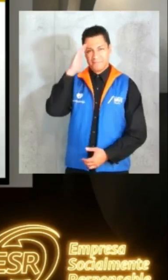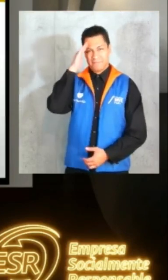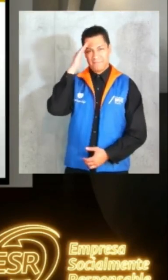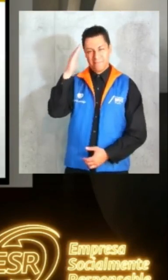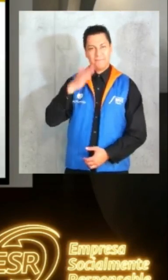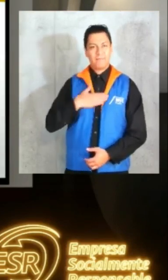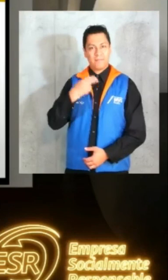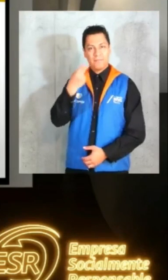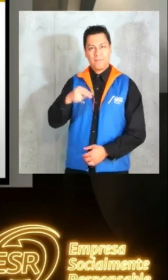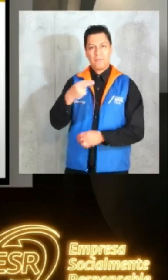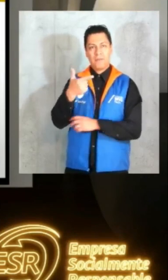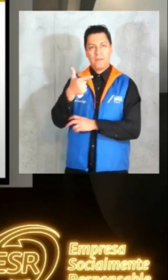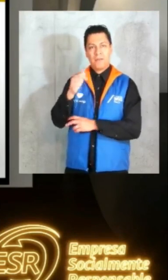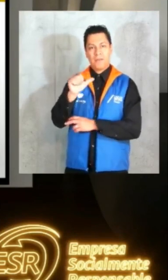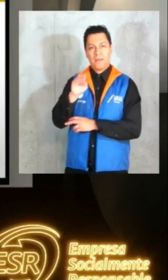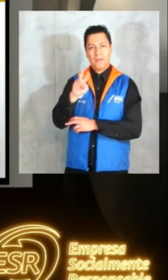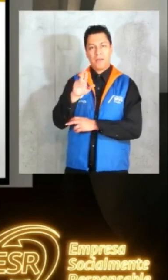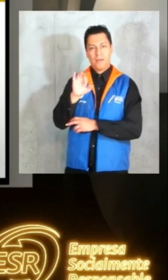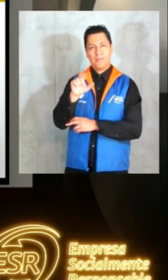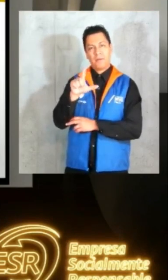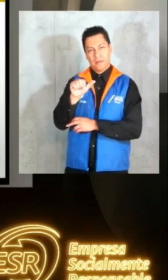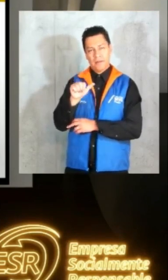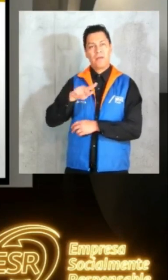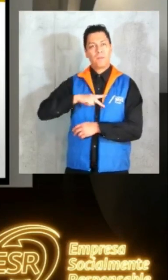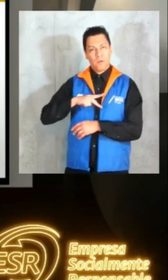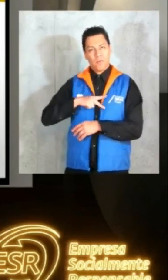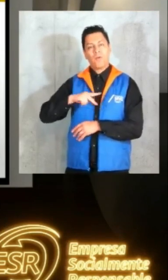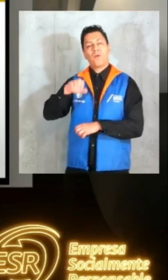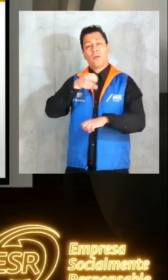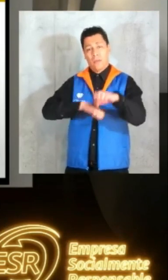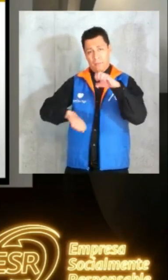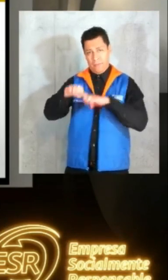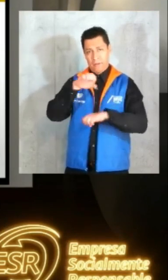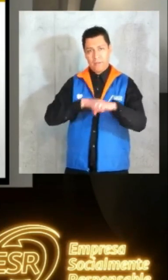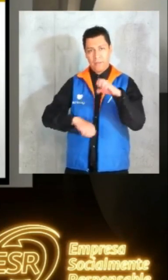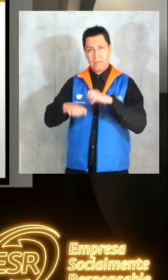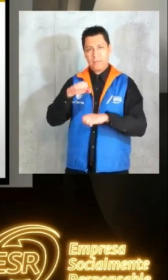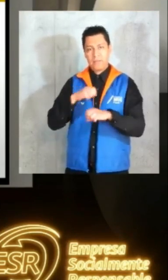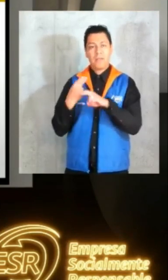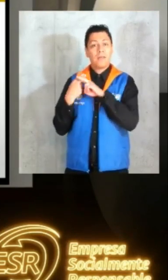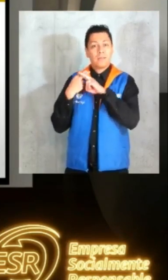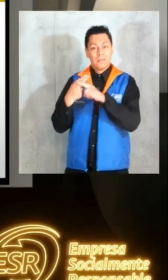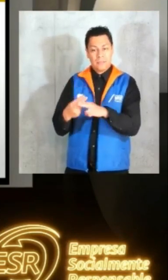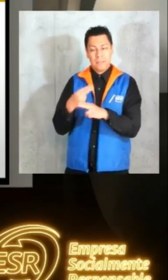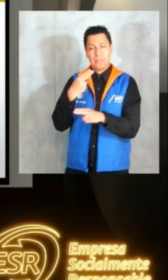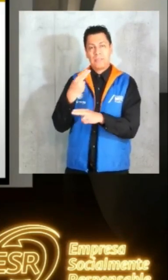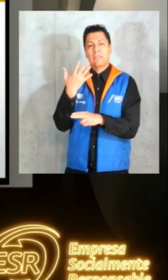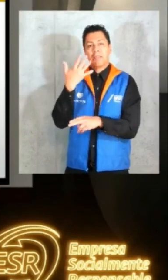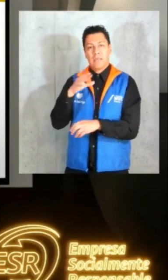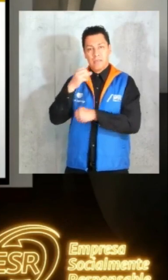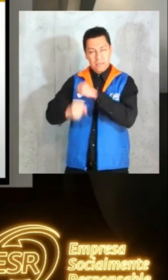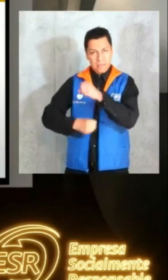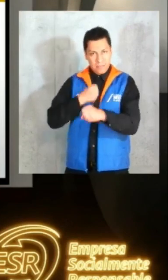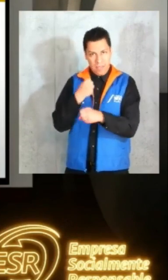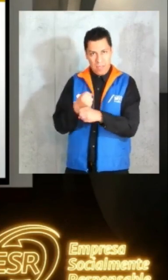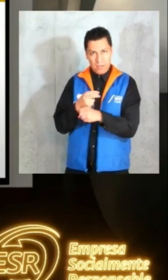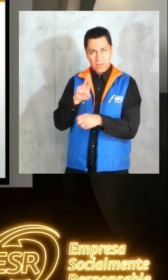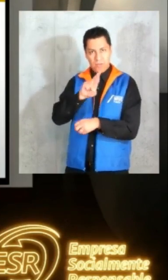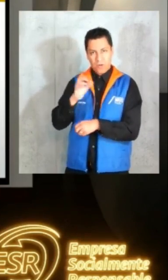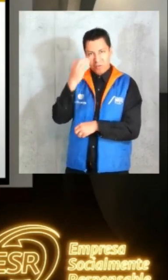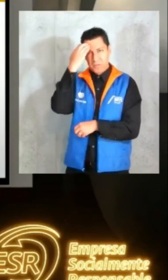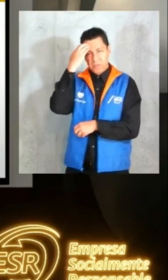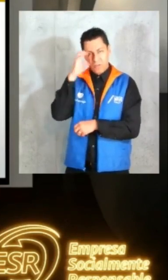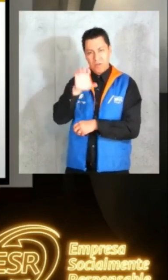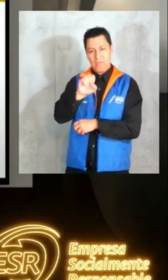Hola, mi nombre es Gabriela Ibarra, trabajo en la empresa Tierra de Agaves y este año obtuvimos el distintivo por 10º